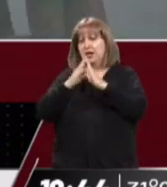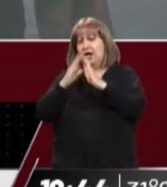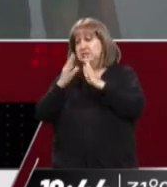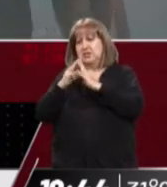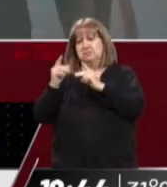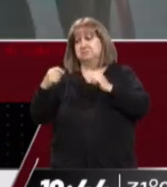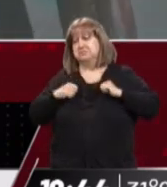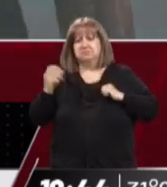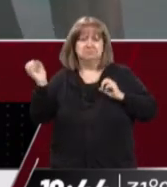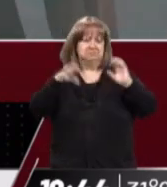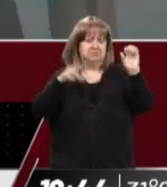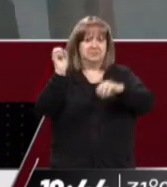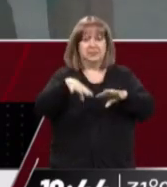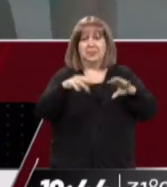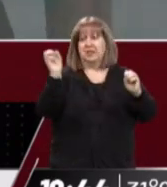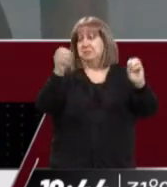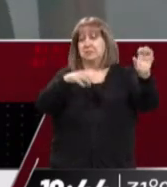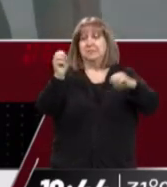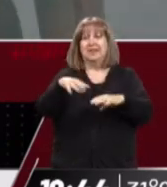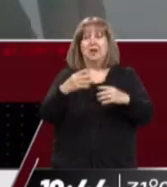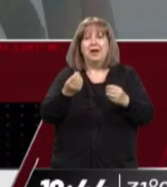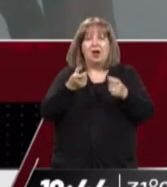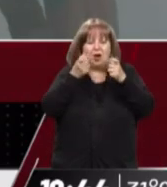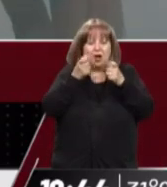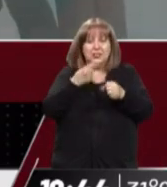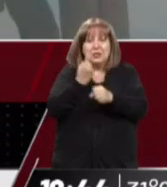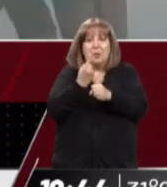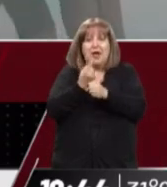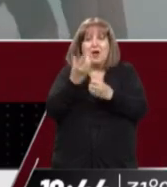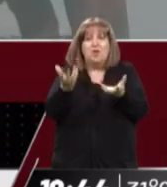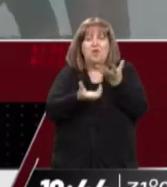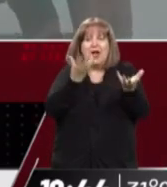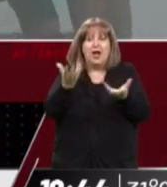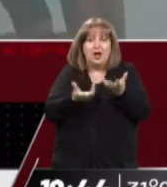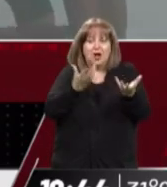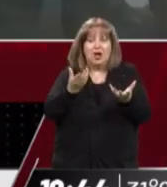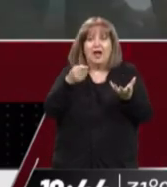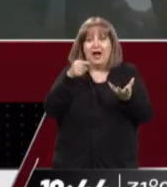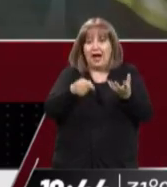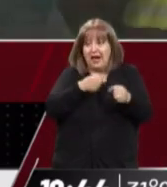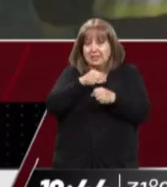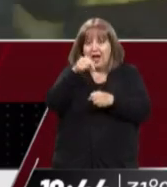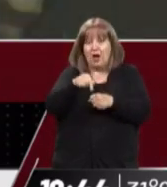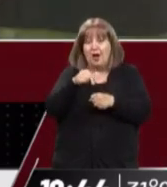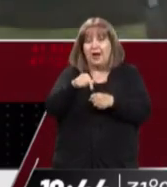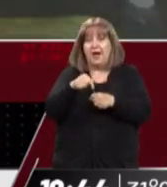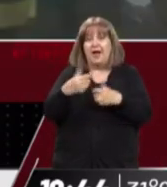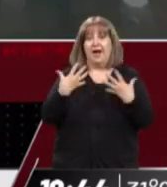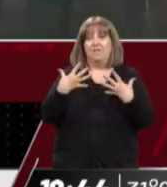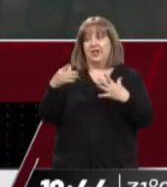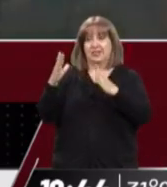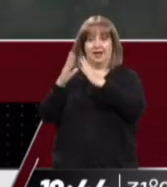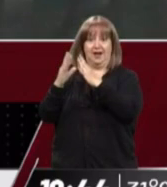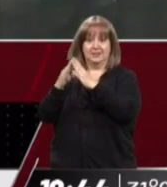Lamentablemente al ser basura es muy difícil de controlar como lo decía defensa civil hasta el momento no está afectada